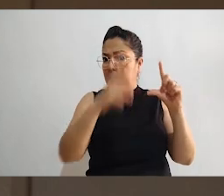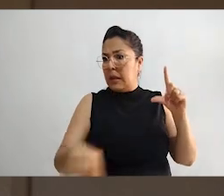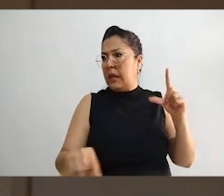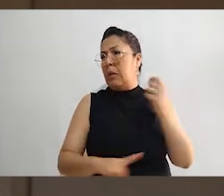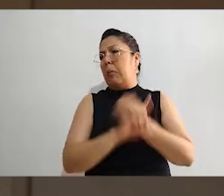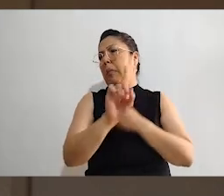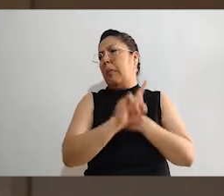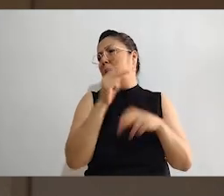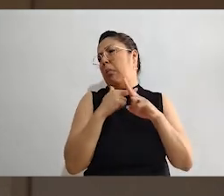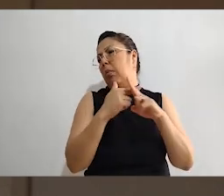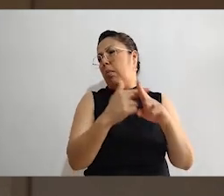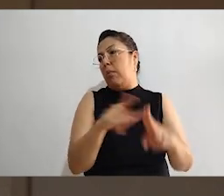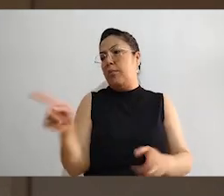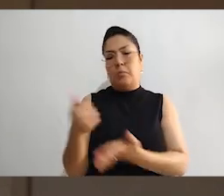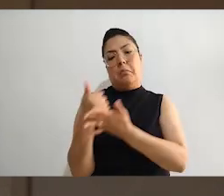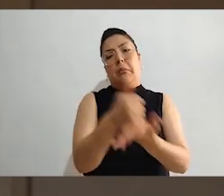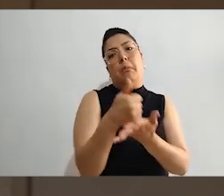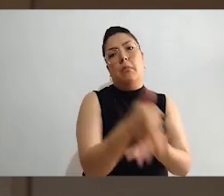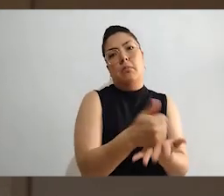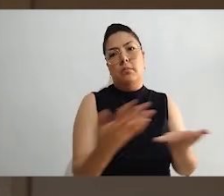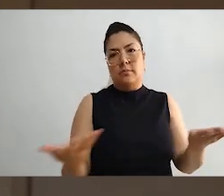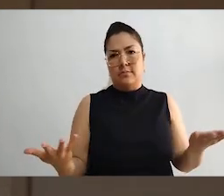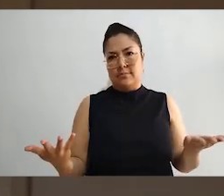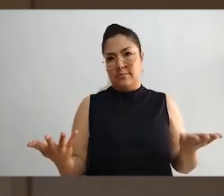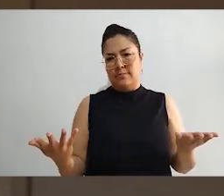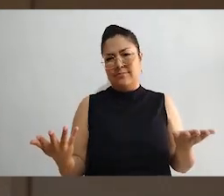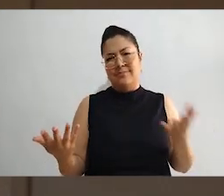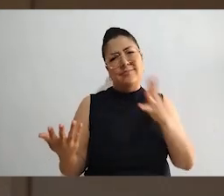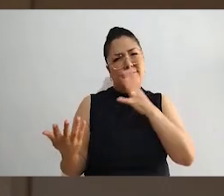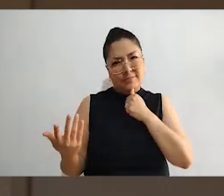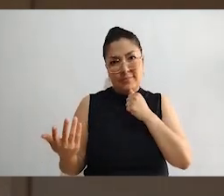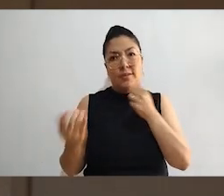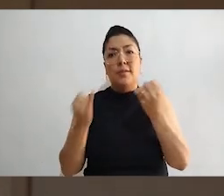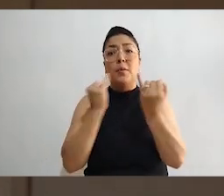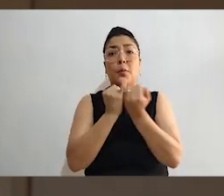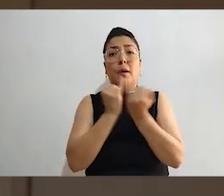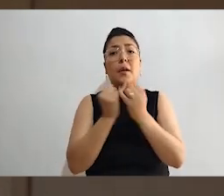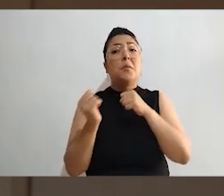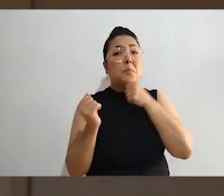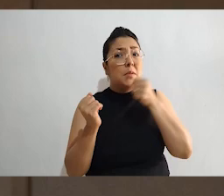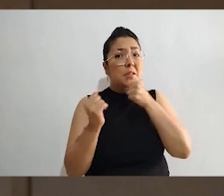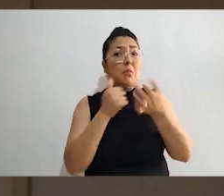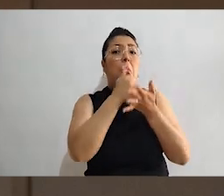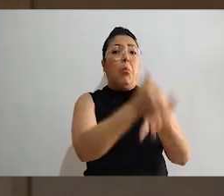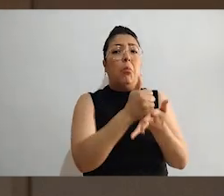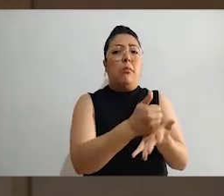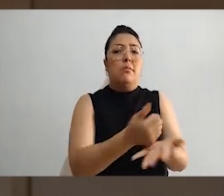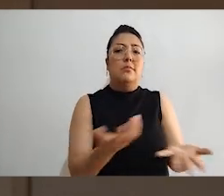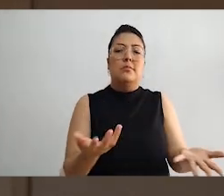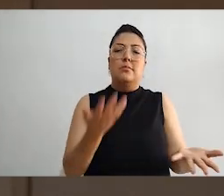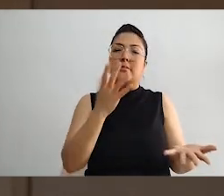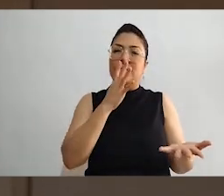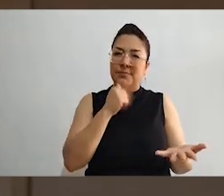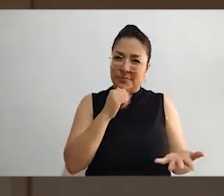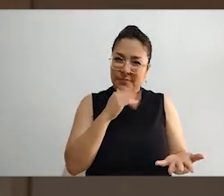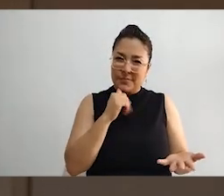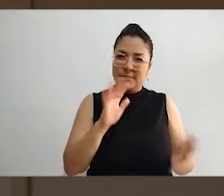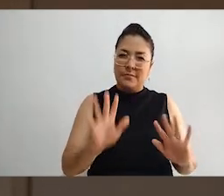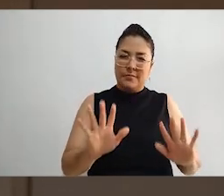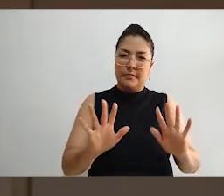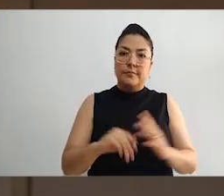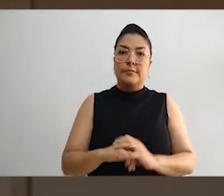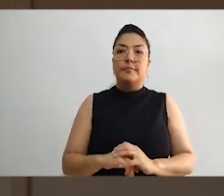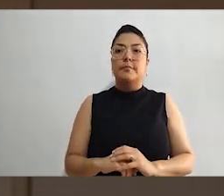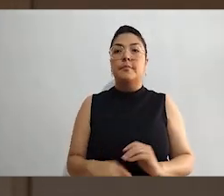muchos años. Pero tampoco a lo mejor lo va a hacer un adulto mayor, O sea, lo que debemos de hacer es que tanto los millennials como